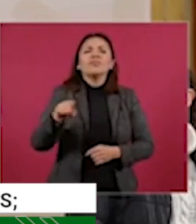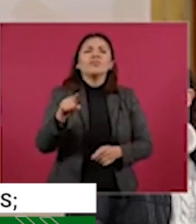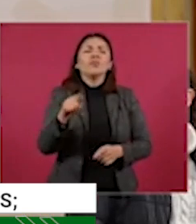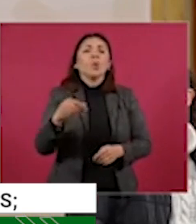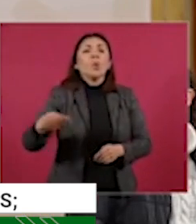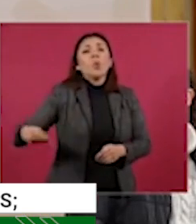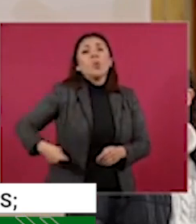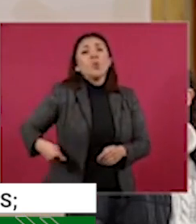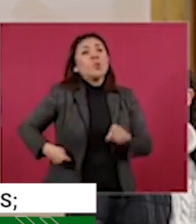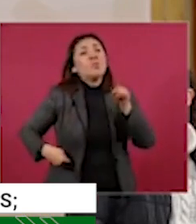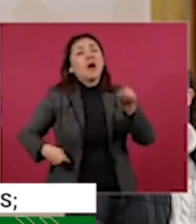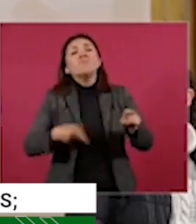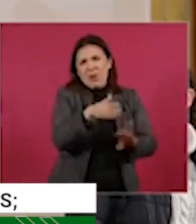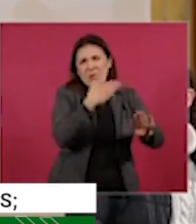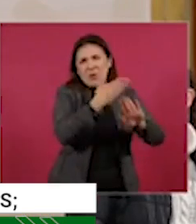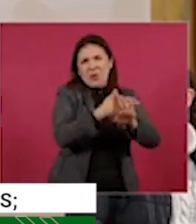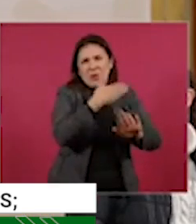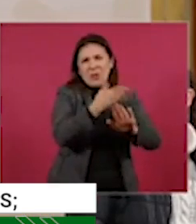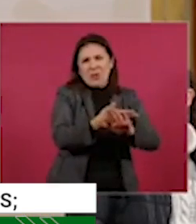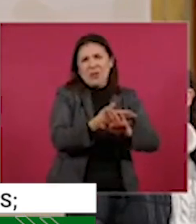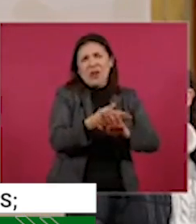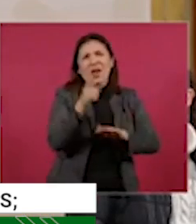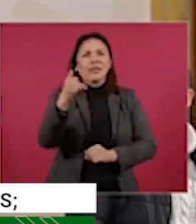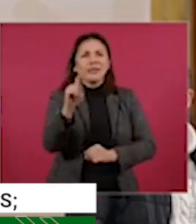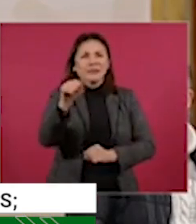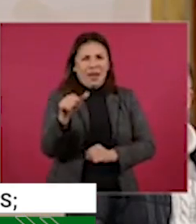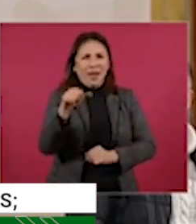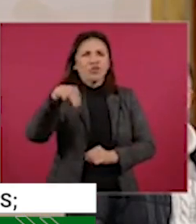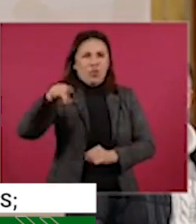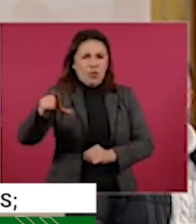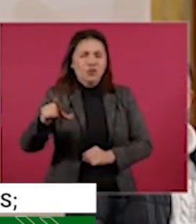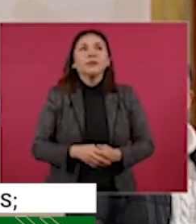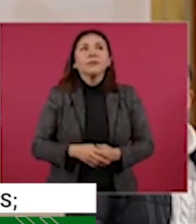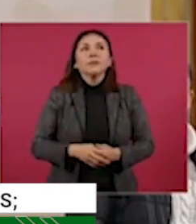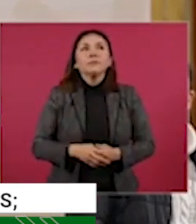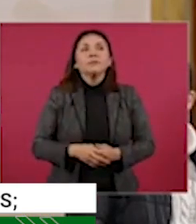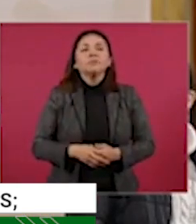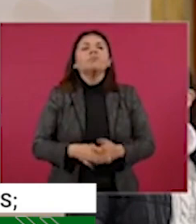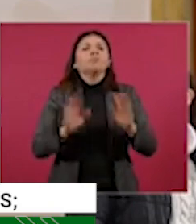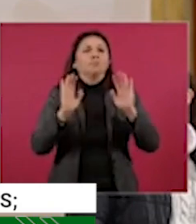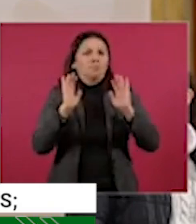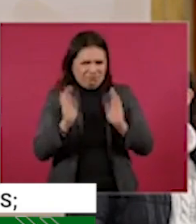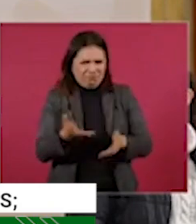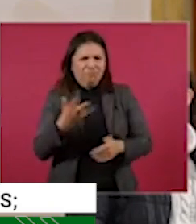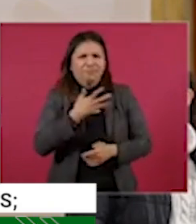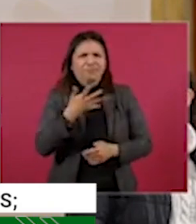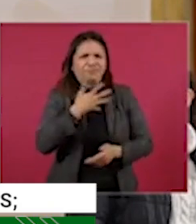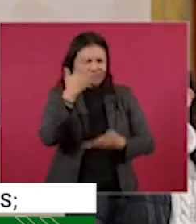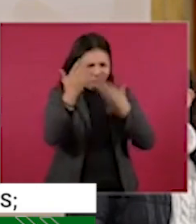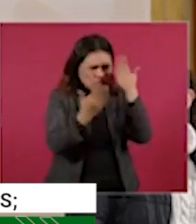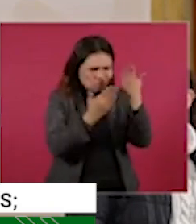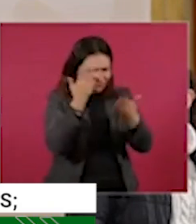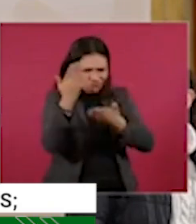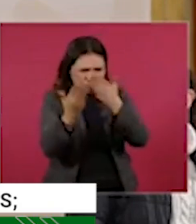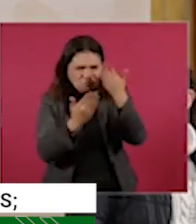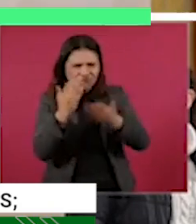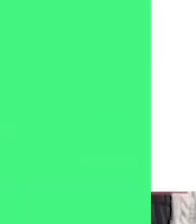la refinería de Cadereyta. Se han hecho estudios, se puede